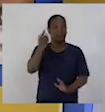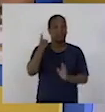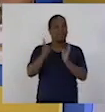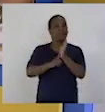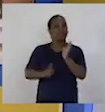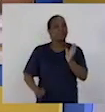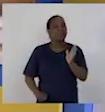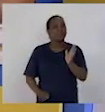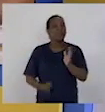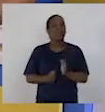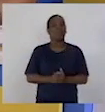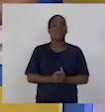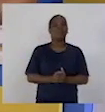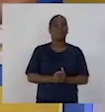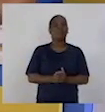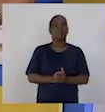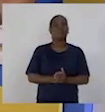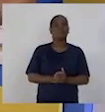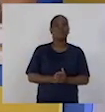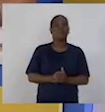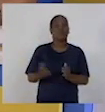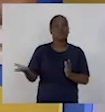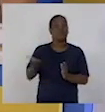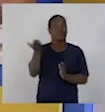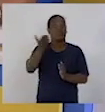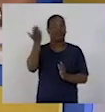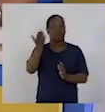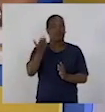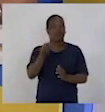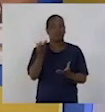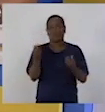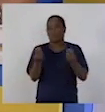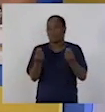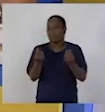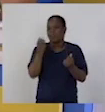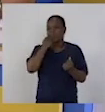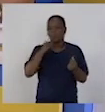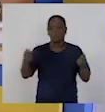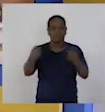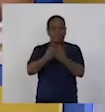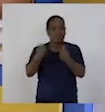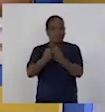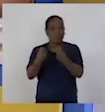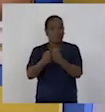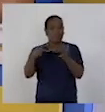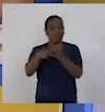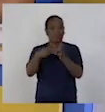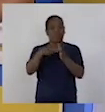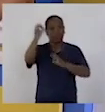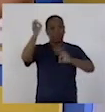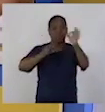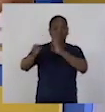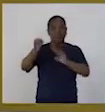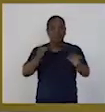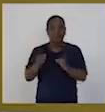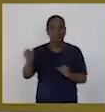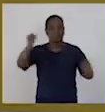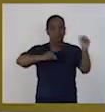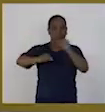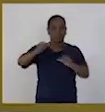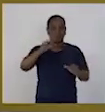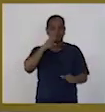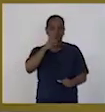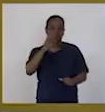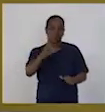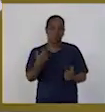de las partículas, por lo que aumentarían la probabilidad de choques efectivos entre las partículas de las sustancias reaccionantes, por lo que